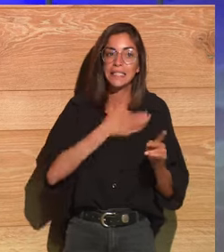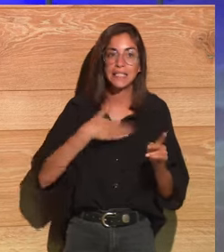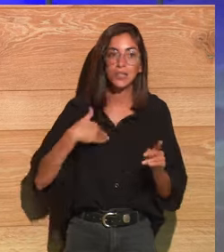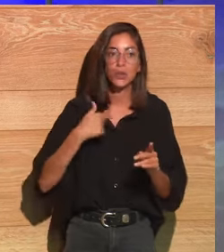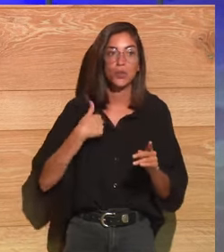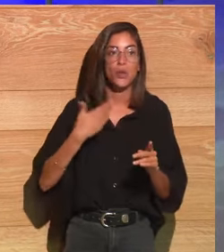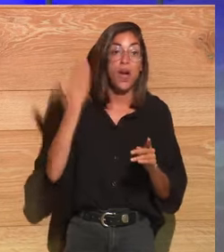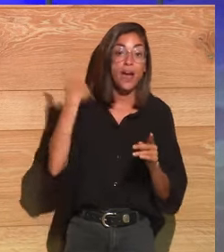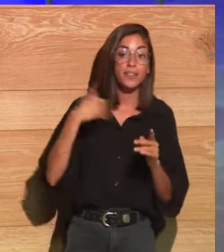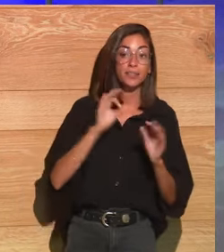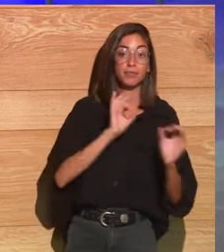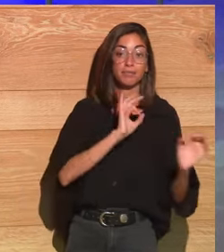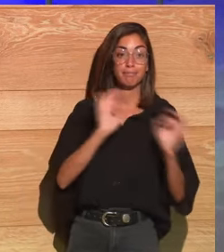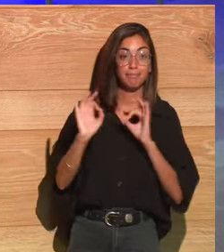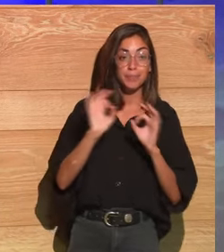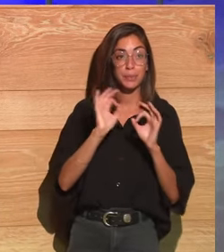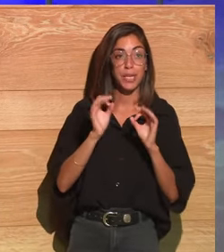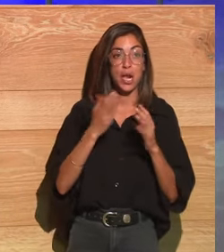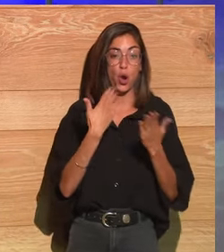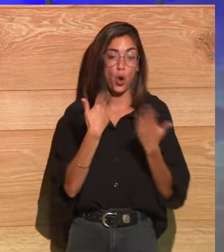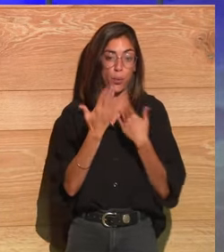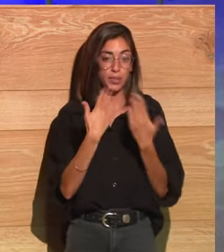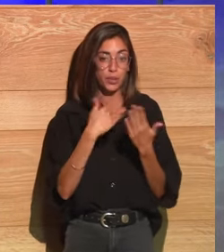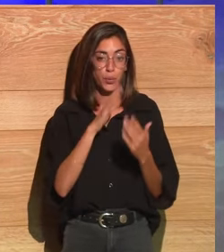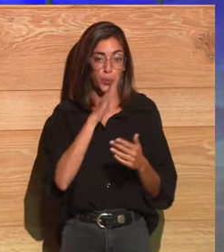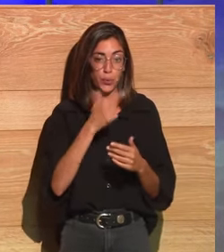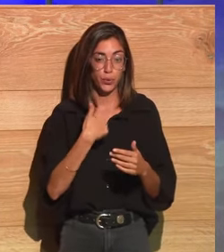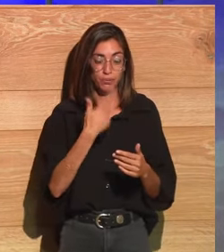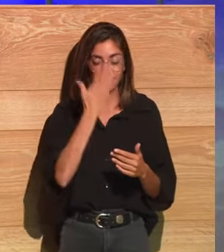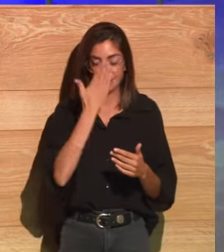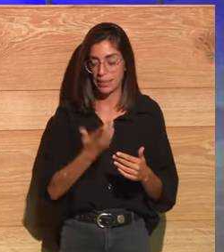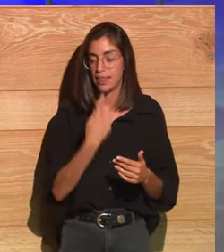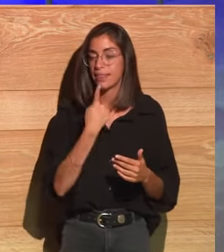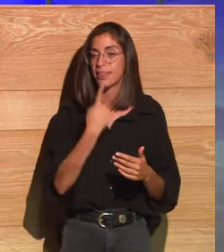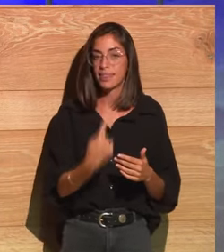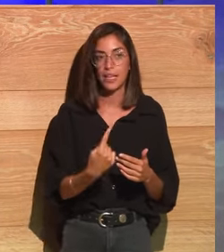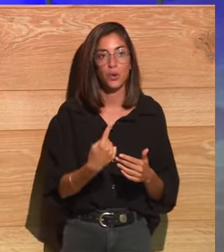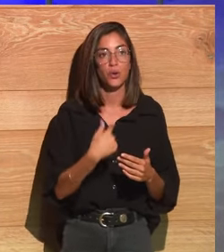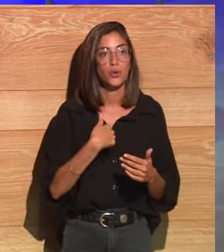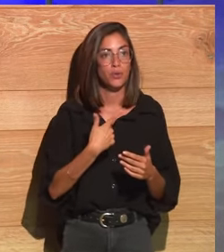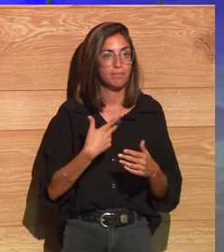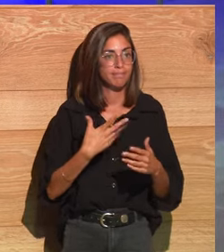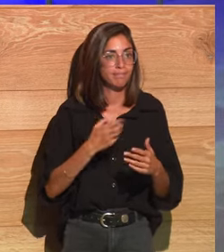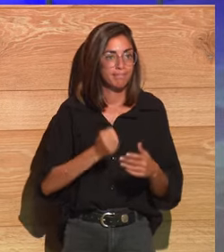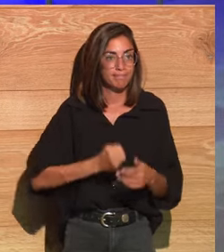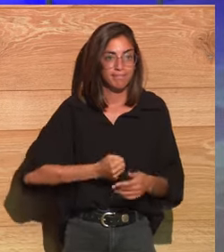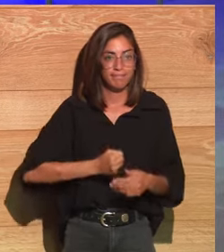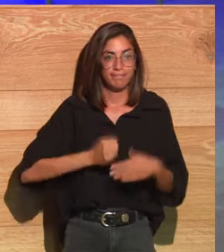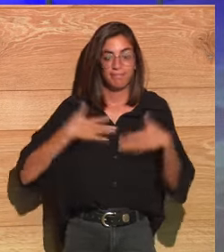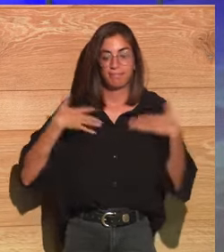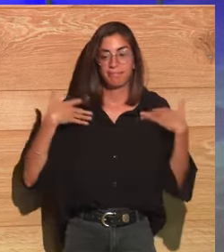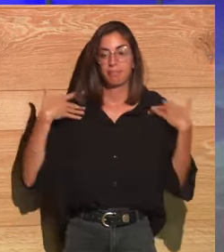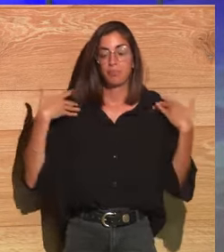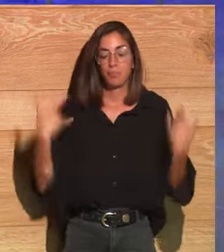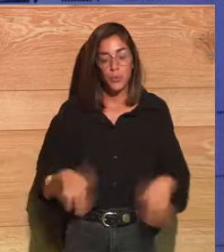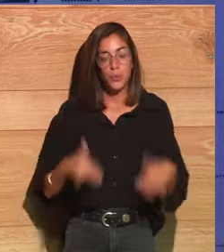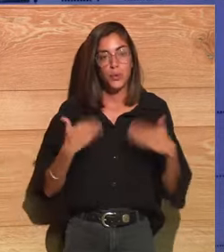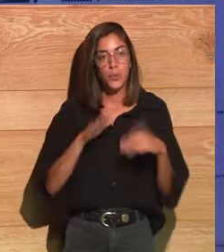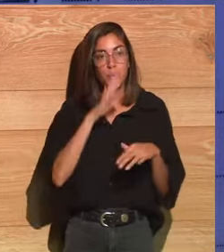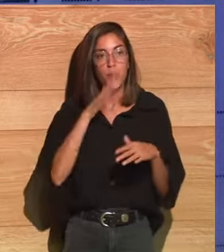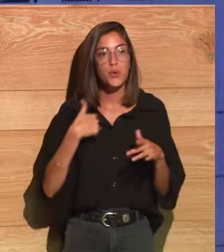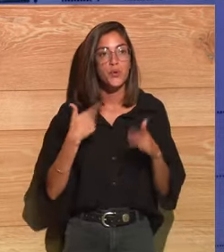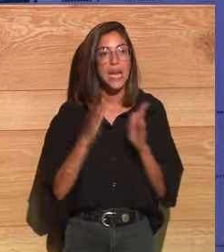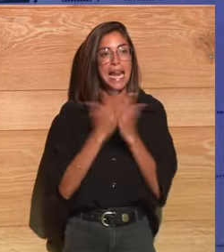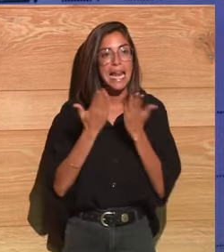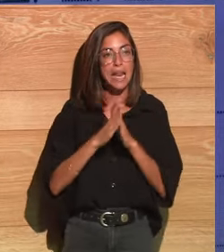Estaba yo preparando esta conversación, que como les digo, y les digo de verdad, me hace mucha ilusión, porque es un libro que he disfrutado